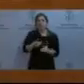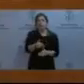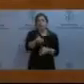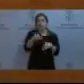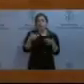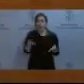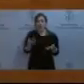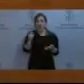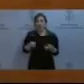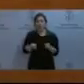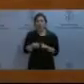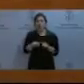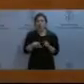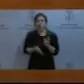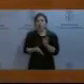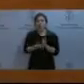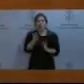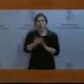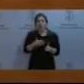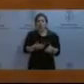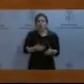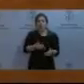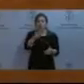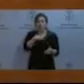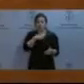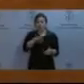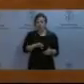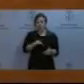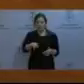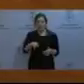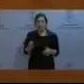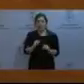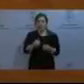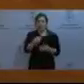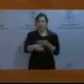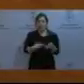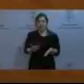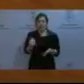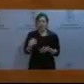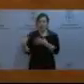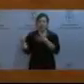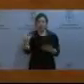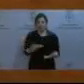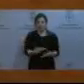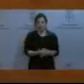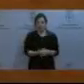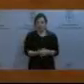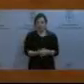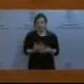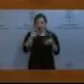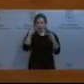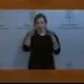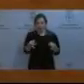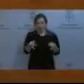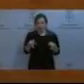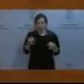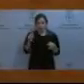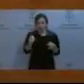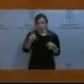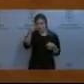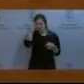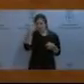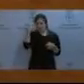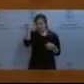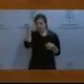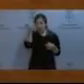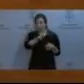iniciar el camino hacia unas posibilidades que se abren y que deberían haberse puesto en marcha hace ya 10 años. Seguro que estaba en la mente y en las ideas de los